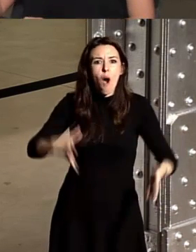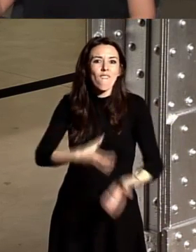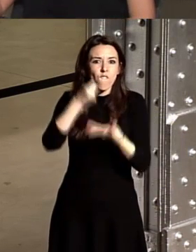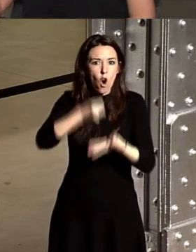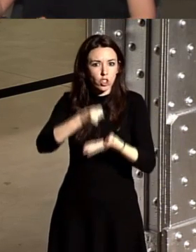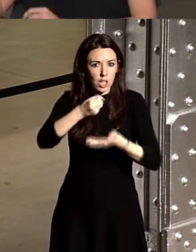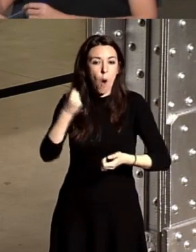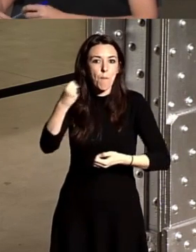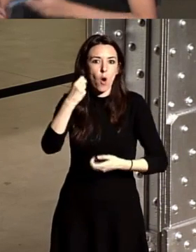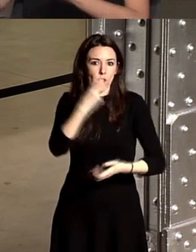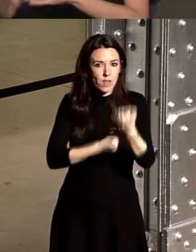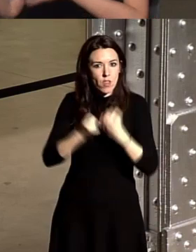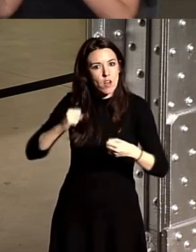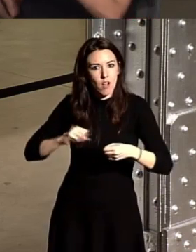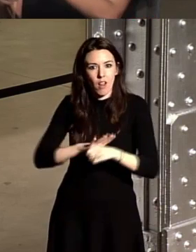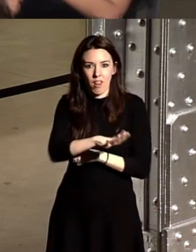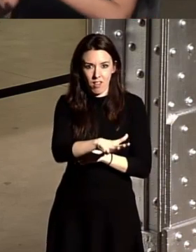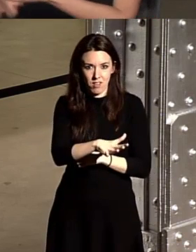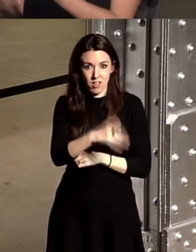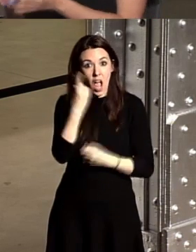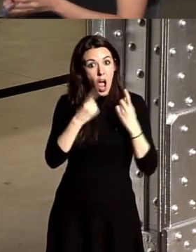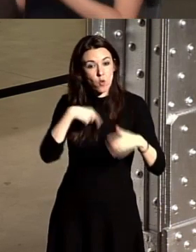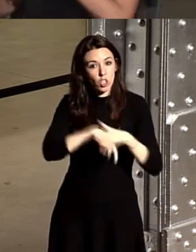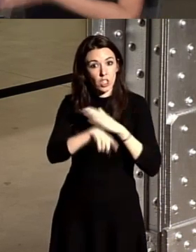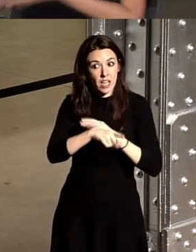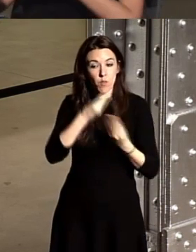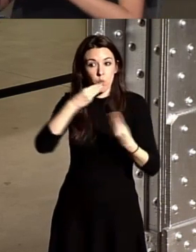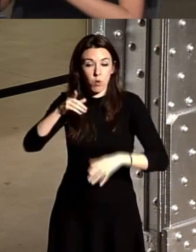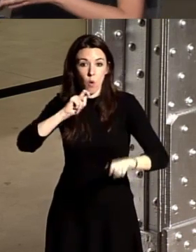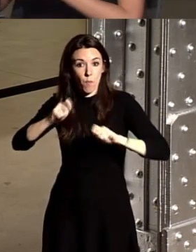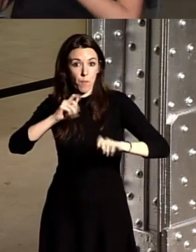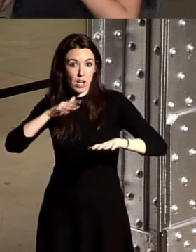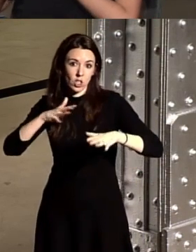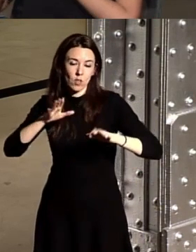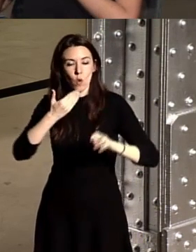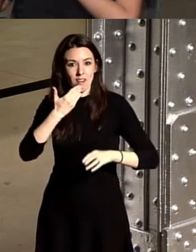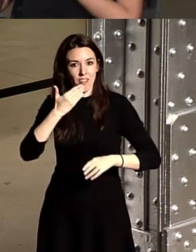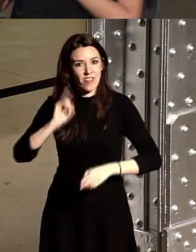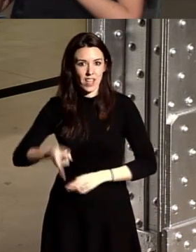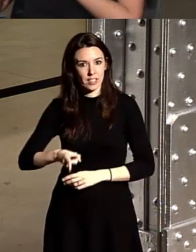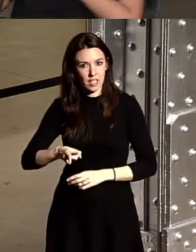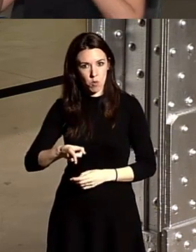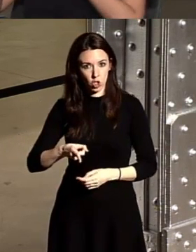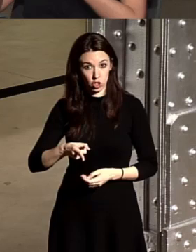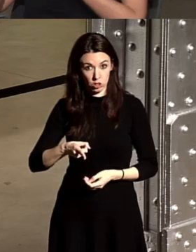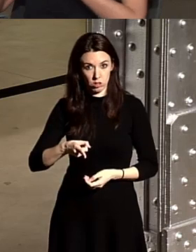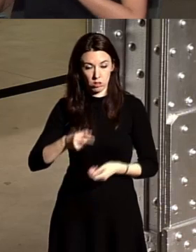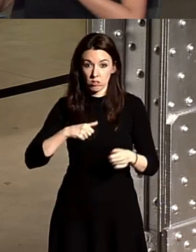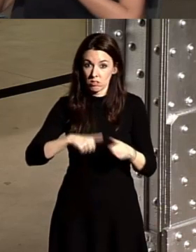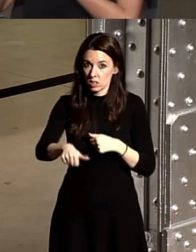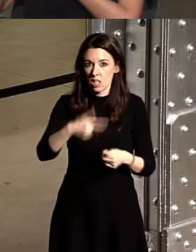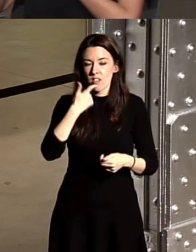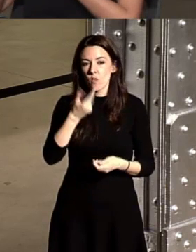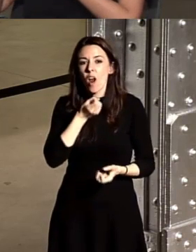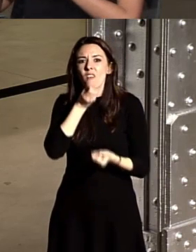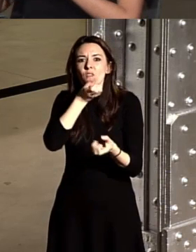en determinados medios de comunicación. Hay muchos gerentes que sustituyen a periodistas como directivos y a partir de ese momento ya no se concibe la información